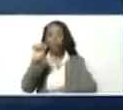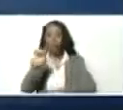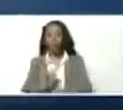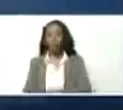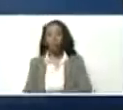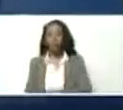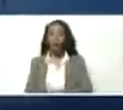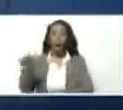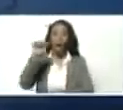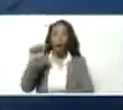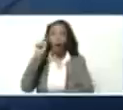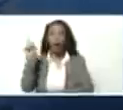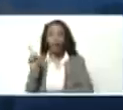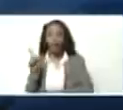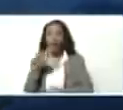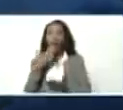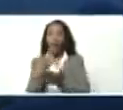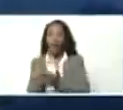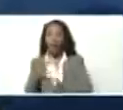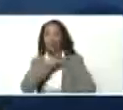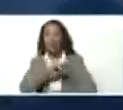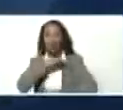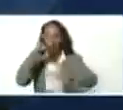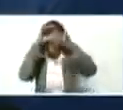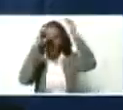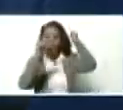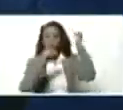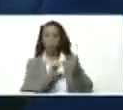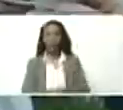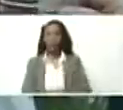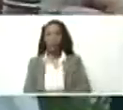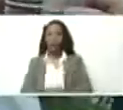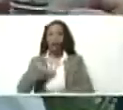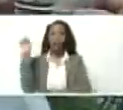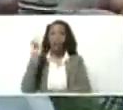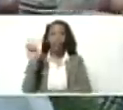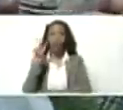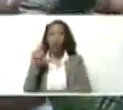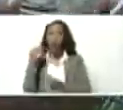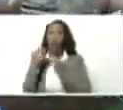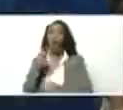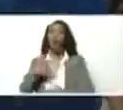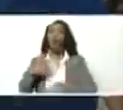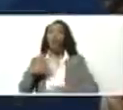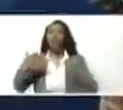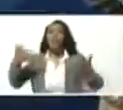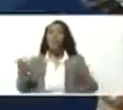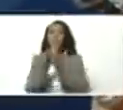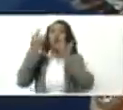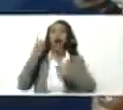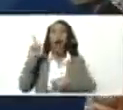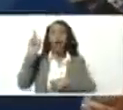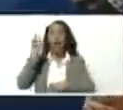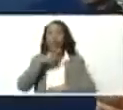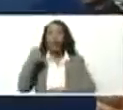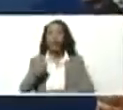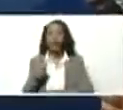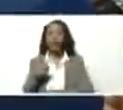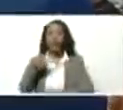Ministro. Agua. Gracias, señor embajador. Bueno, por Venezuela y por... ¿Cómo se dice salud en Rusia?